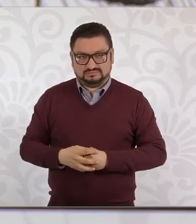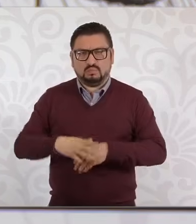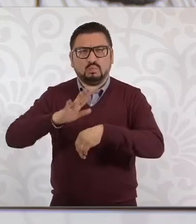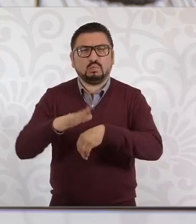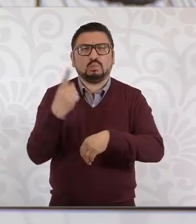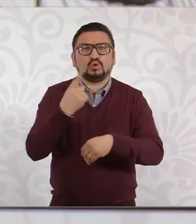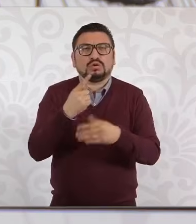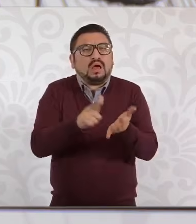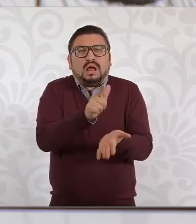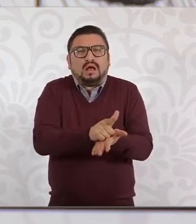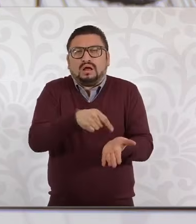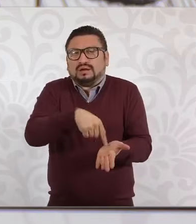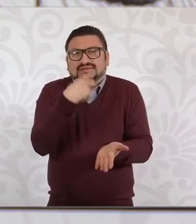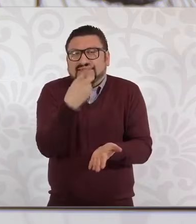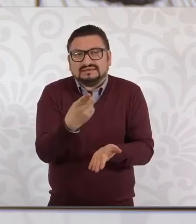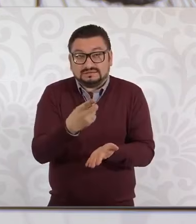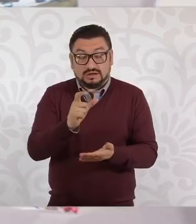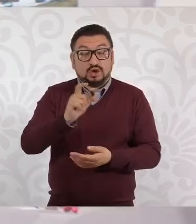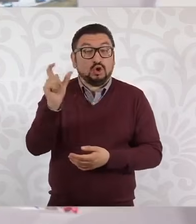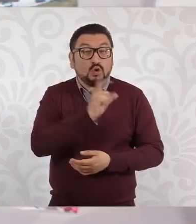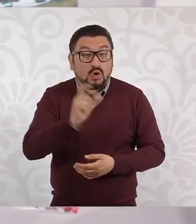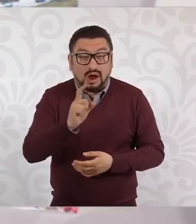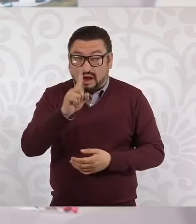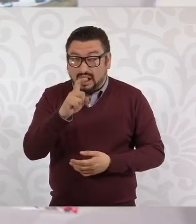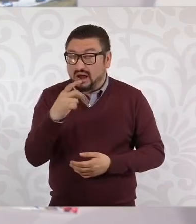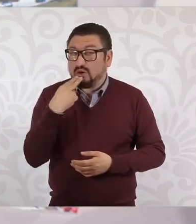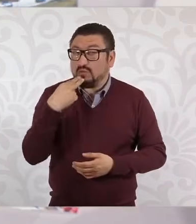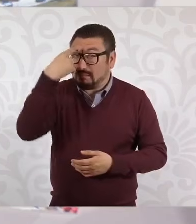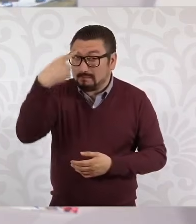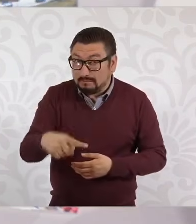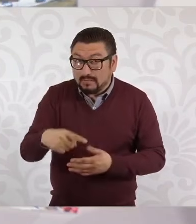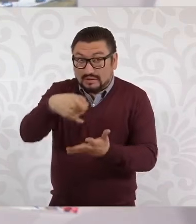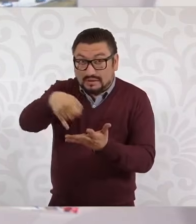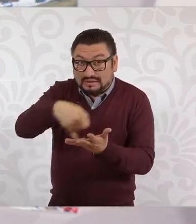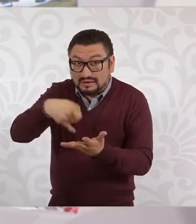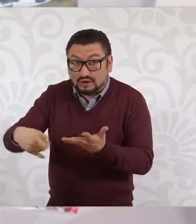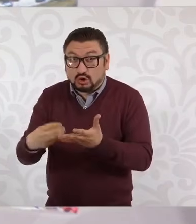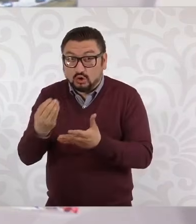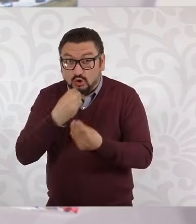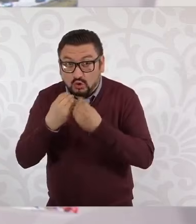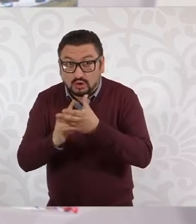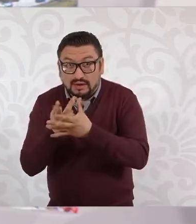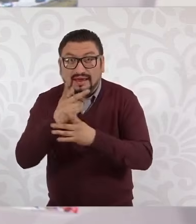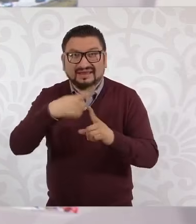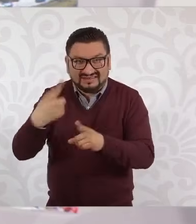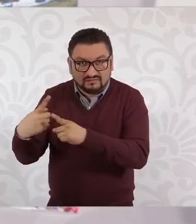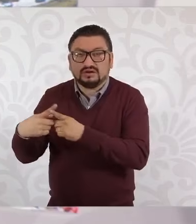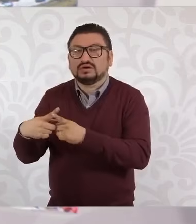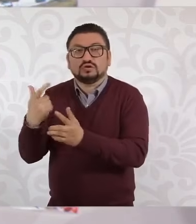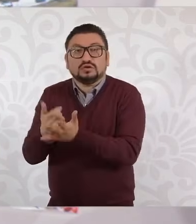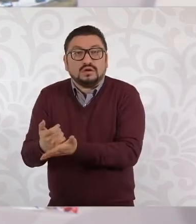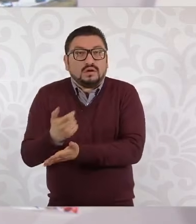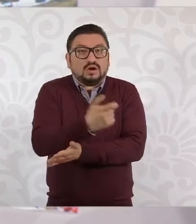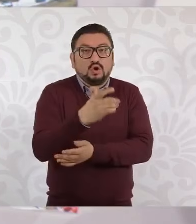porque así está en la ley. El agua que es utilizada para la producción de alimentos no tiene que pagar un derecho a